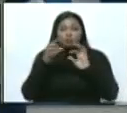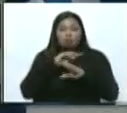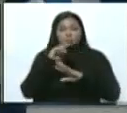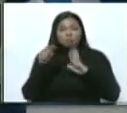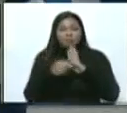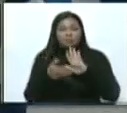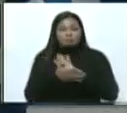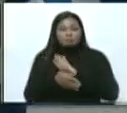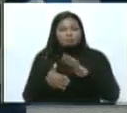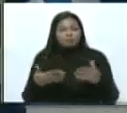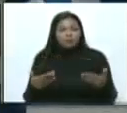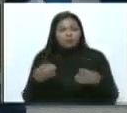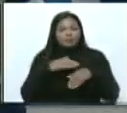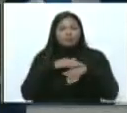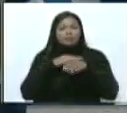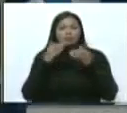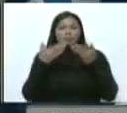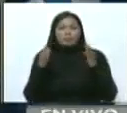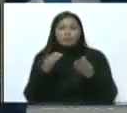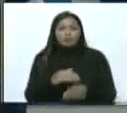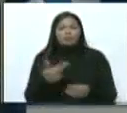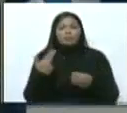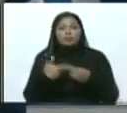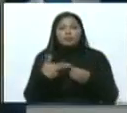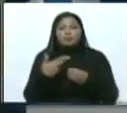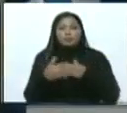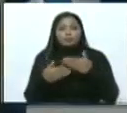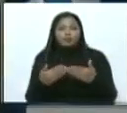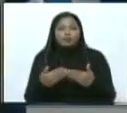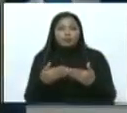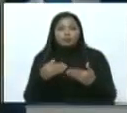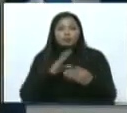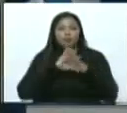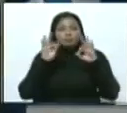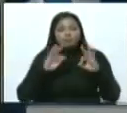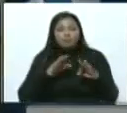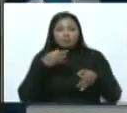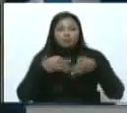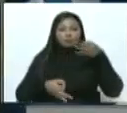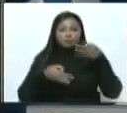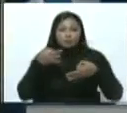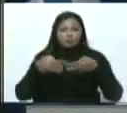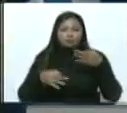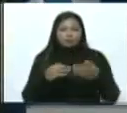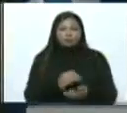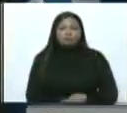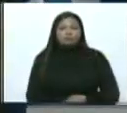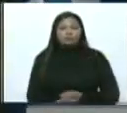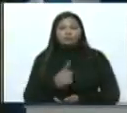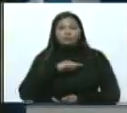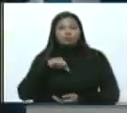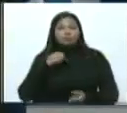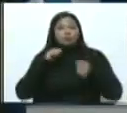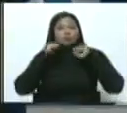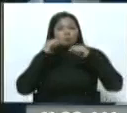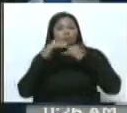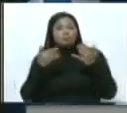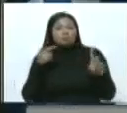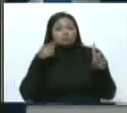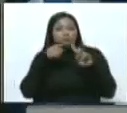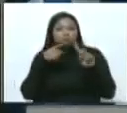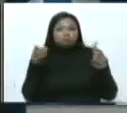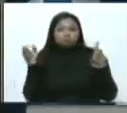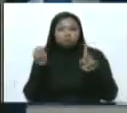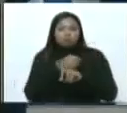de Ministerio Público, PDVSA, órganos auxiliares de justicia, etcétera, hemos logrado dar certeros